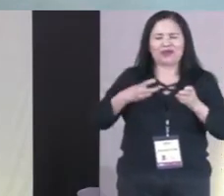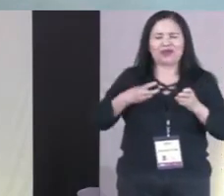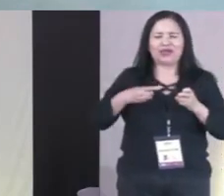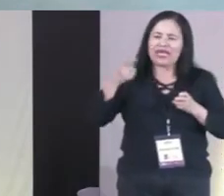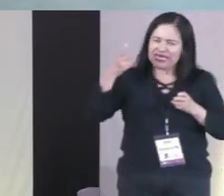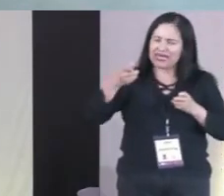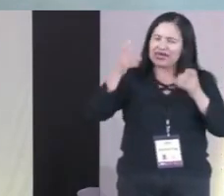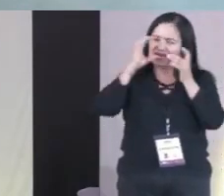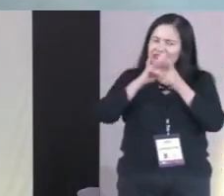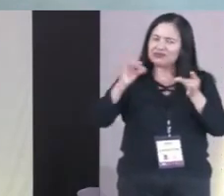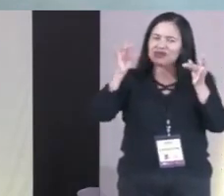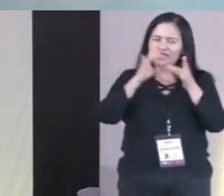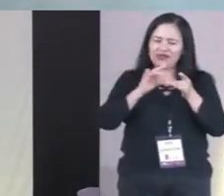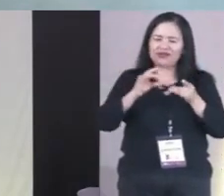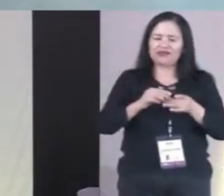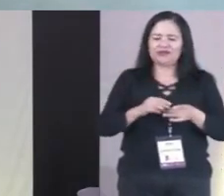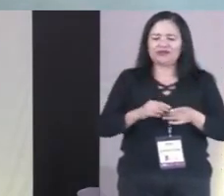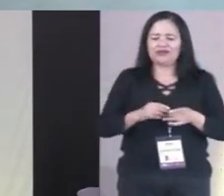cuenta